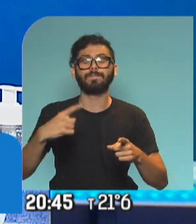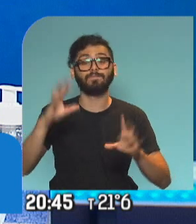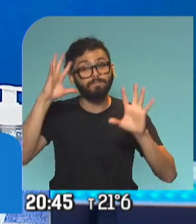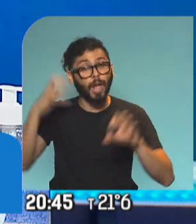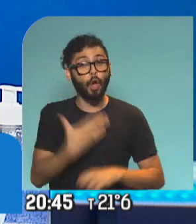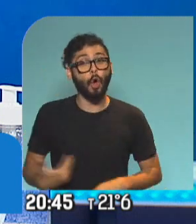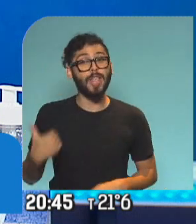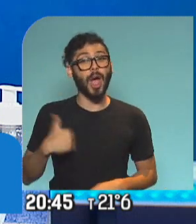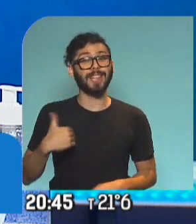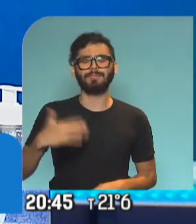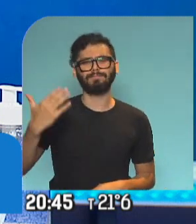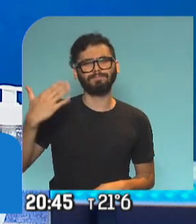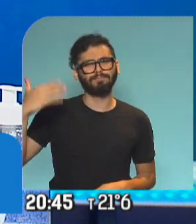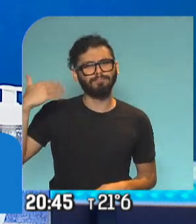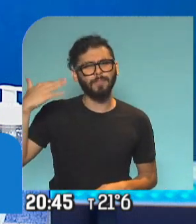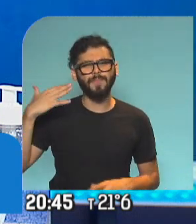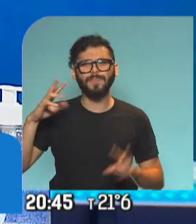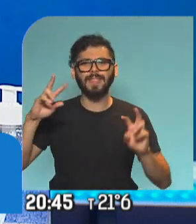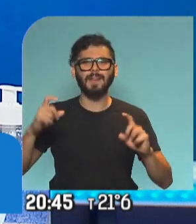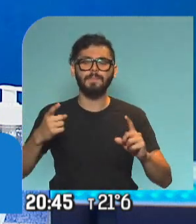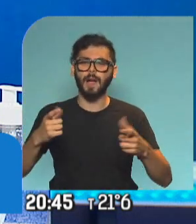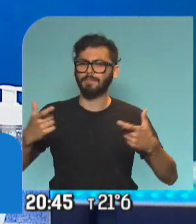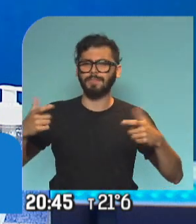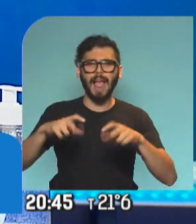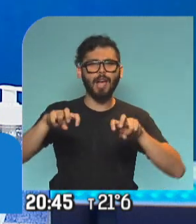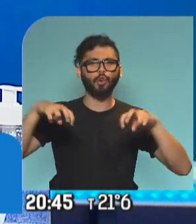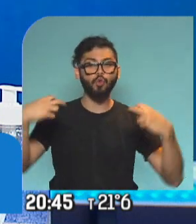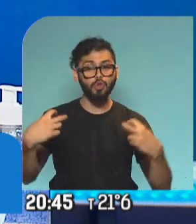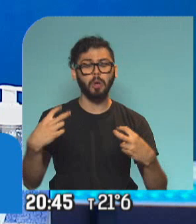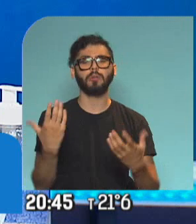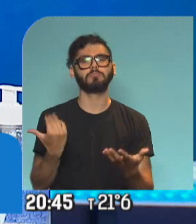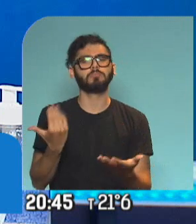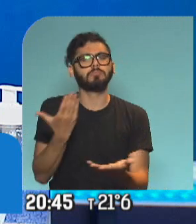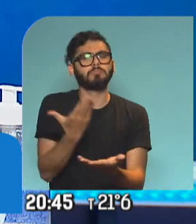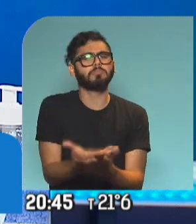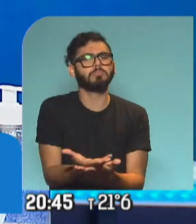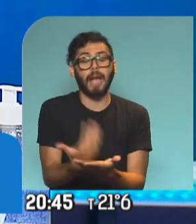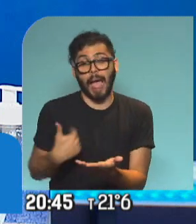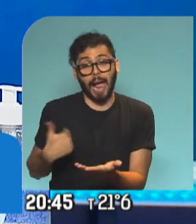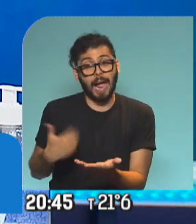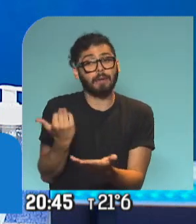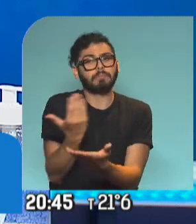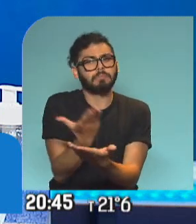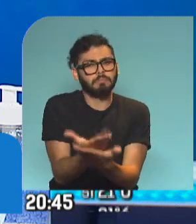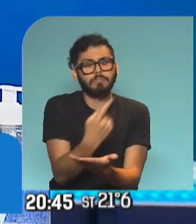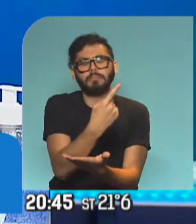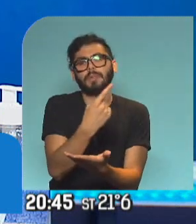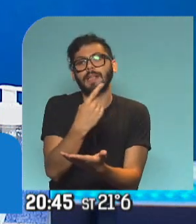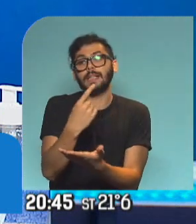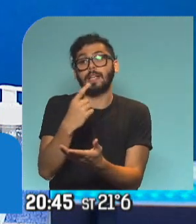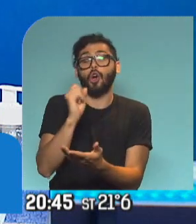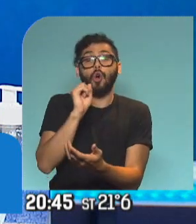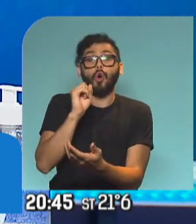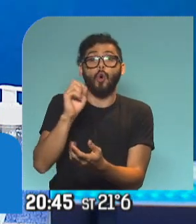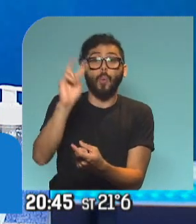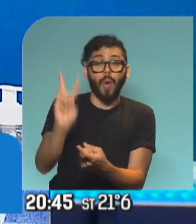argentino en su momento, en los ámbitos multilaterales, llevó esta propuesta de levantar las sanciones económicas a Cuba y a Venezuela